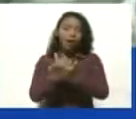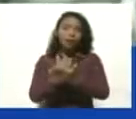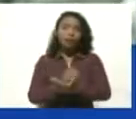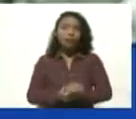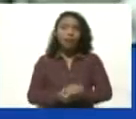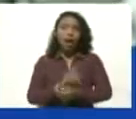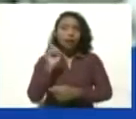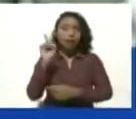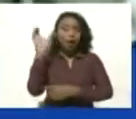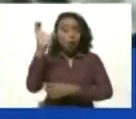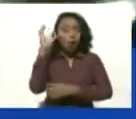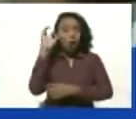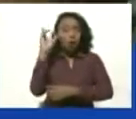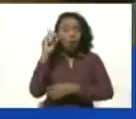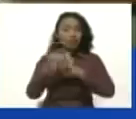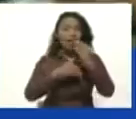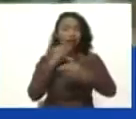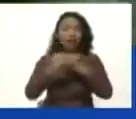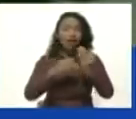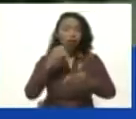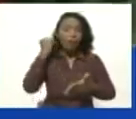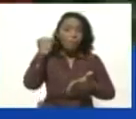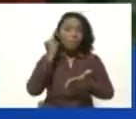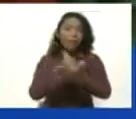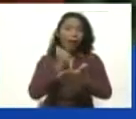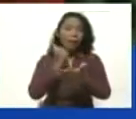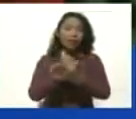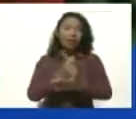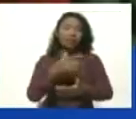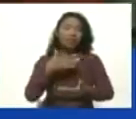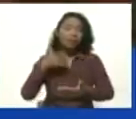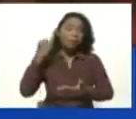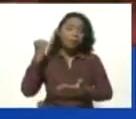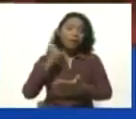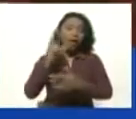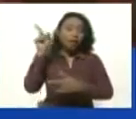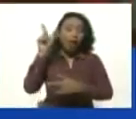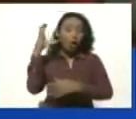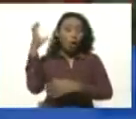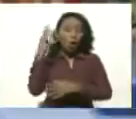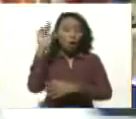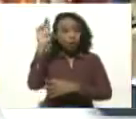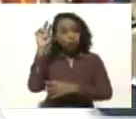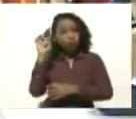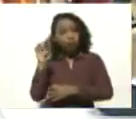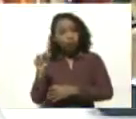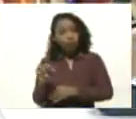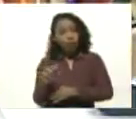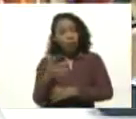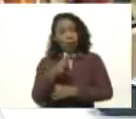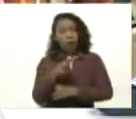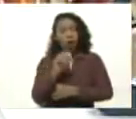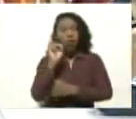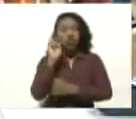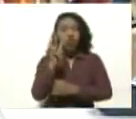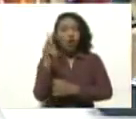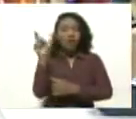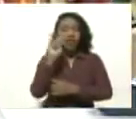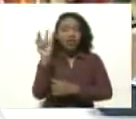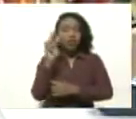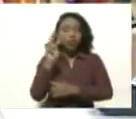En Colombia se están cometiendo, están matando diariamente un promedio de dos